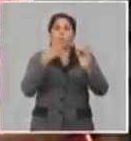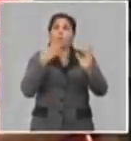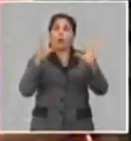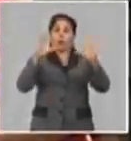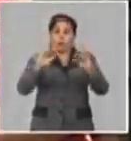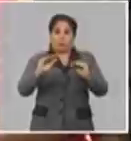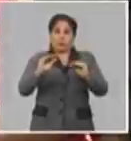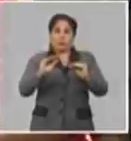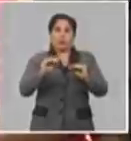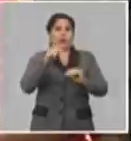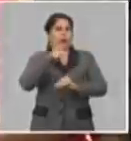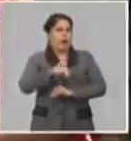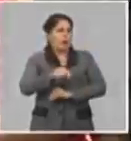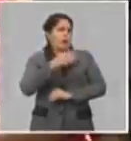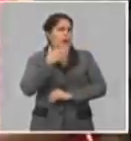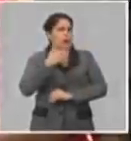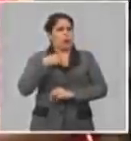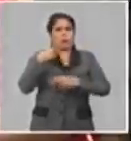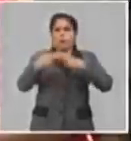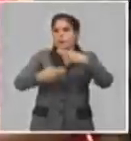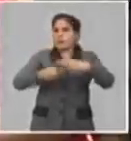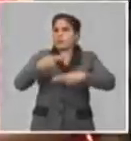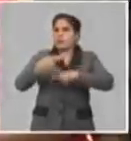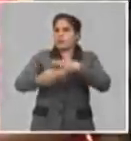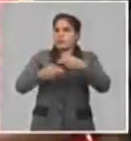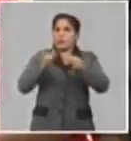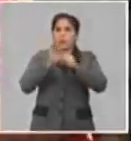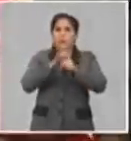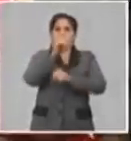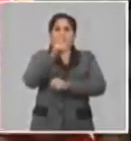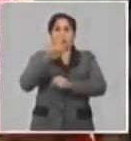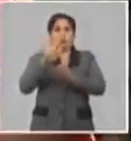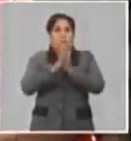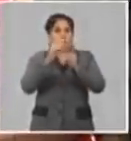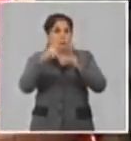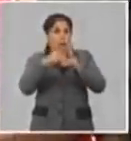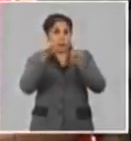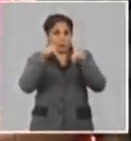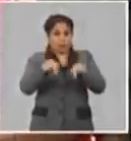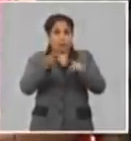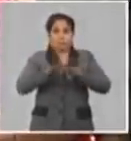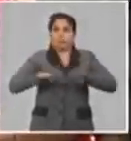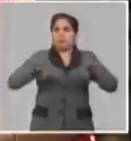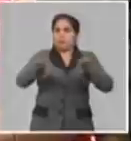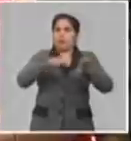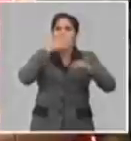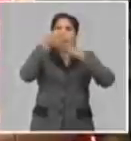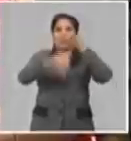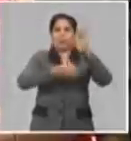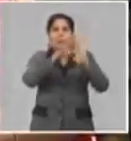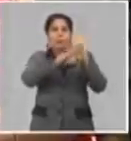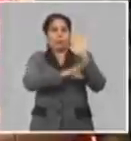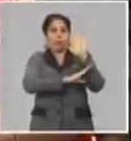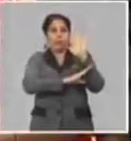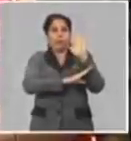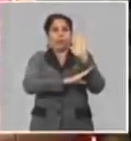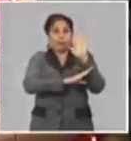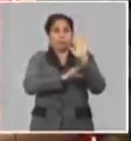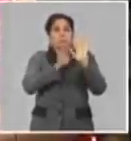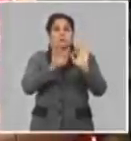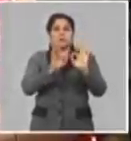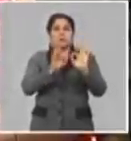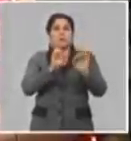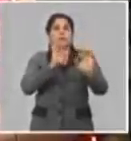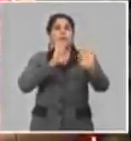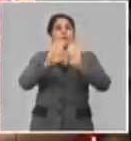muy breve de lo que hemos hecho desde el 14 de mayo que estuvimos aquí, que hablamos de las medidas de las cadenas